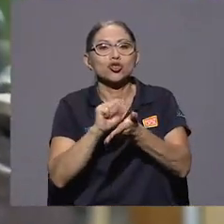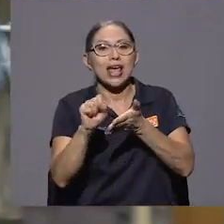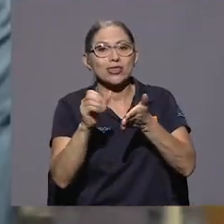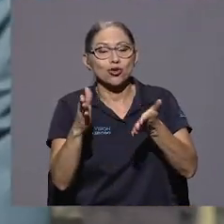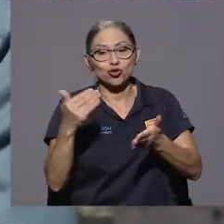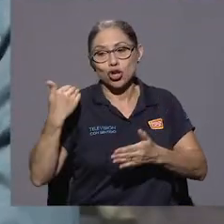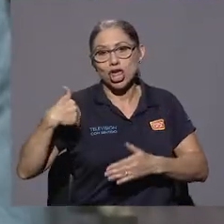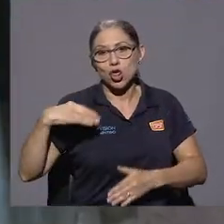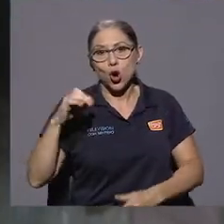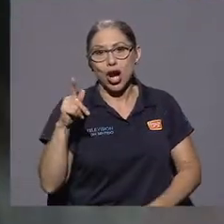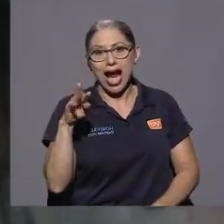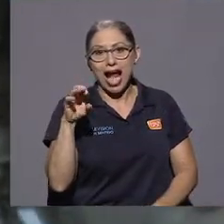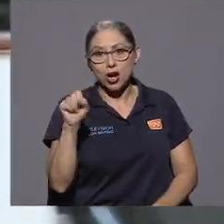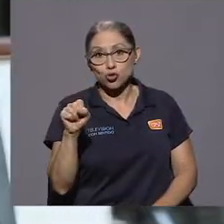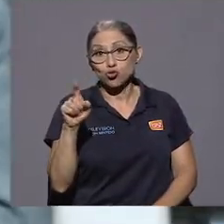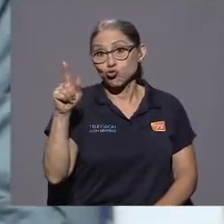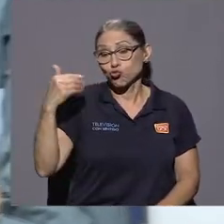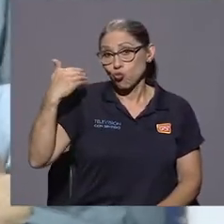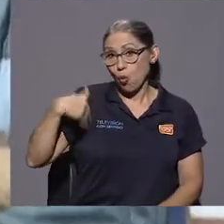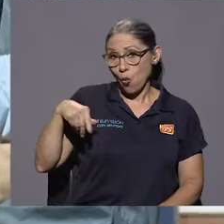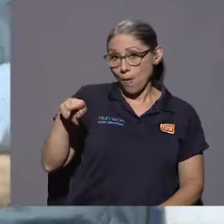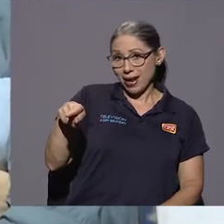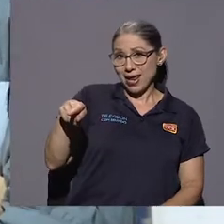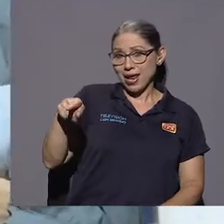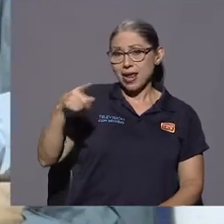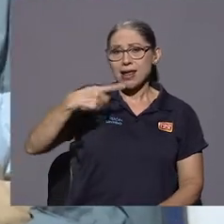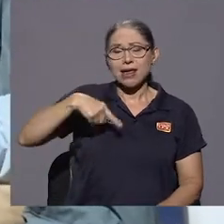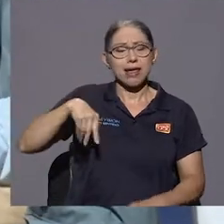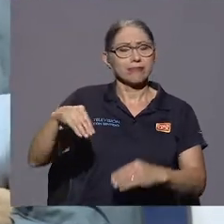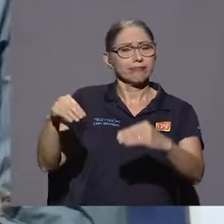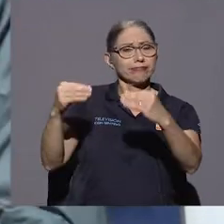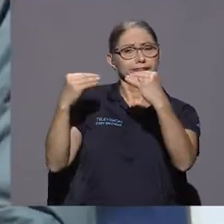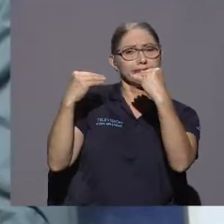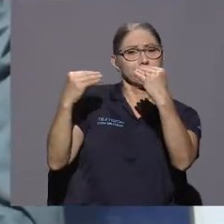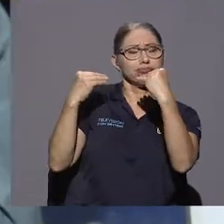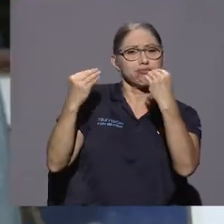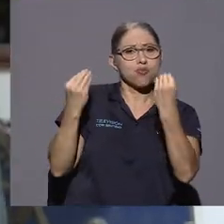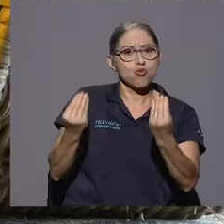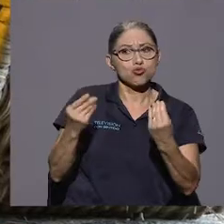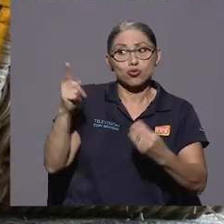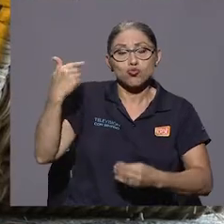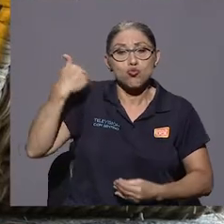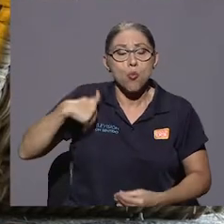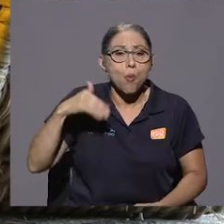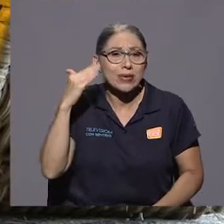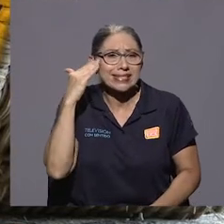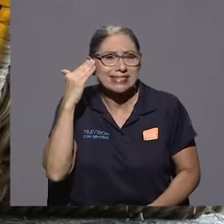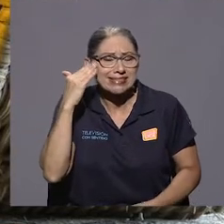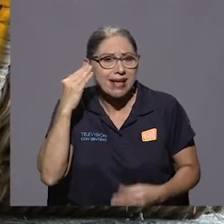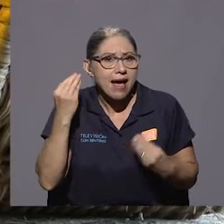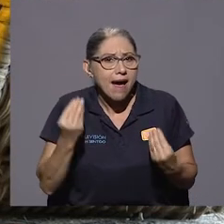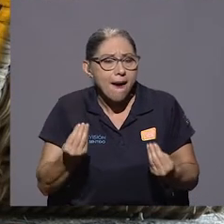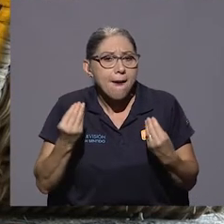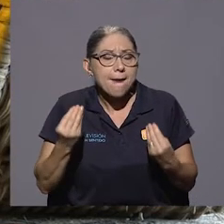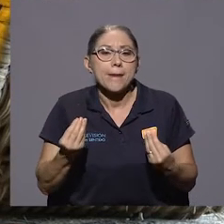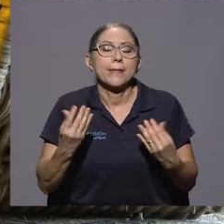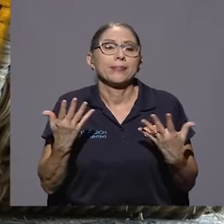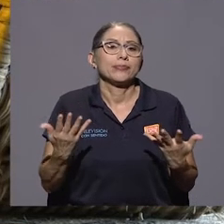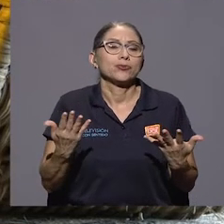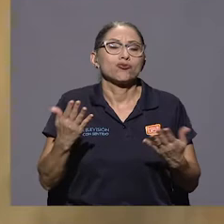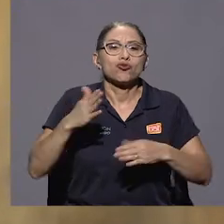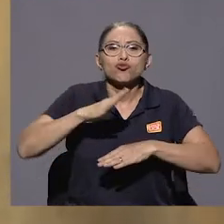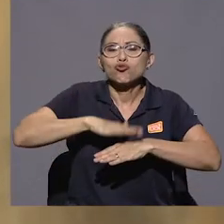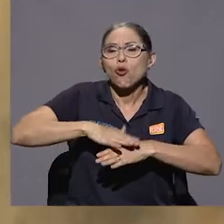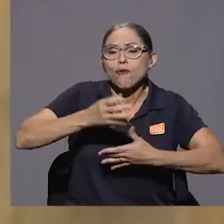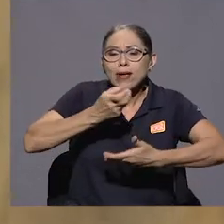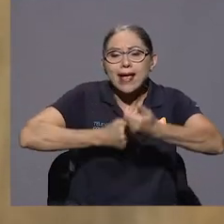un hombre que por lo menos a nosotros nos ha enseñado mucho. Es un hombre que sabe mucho